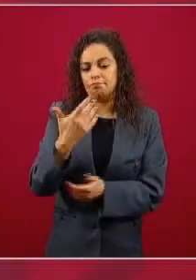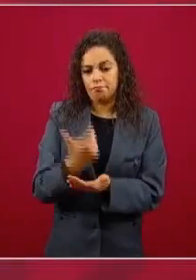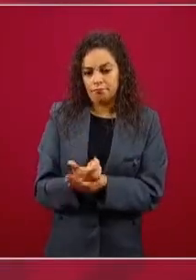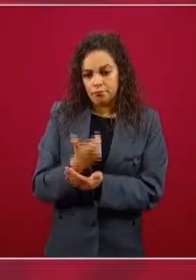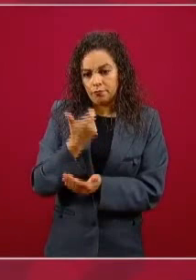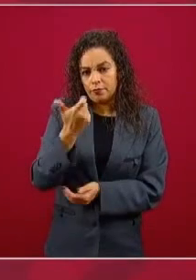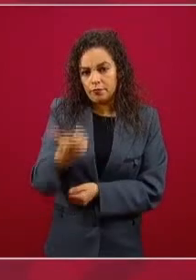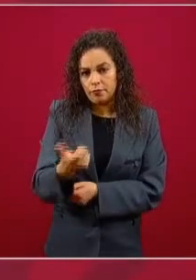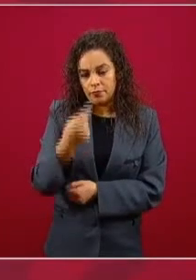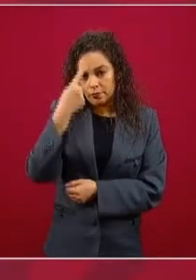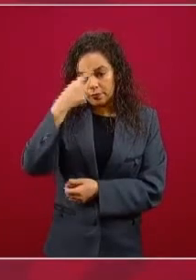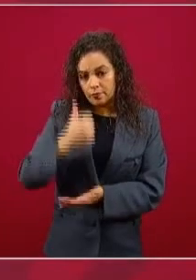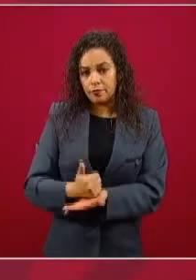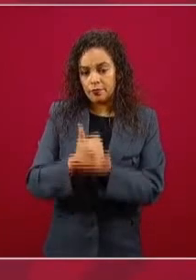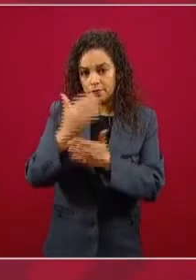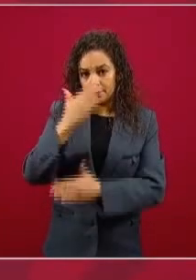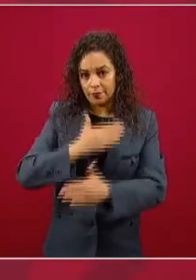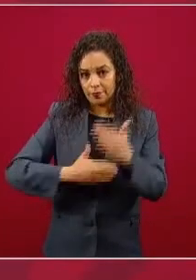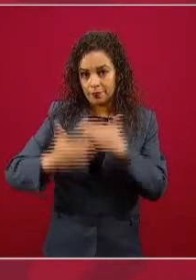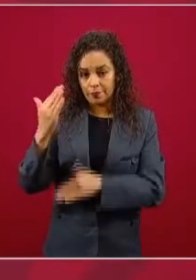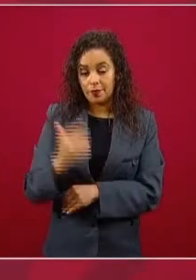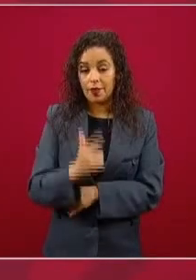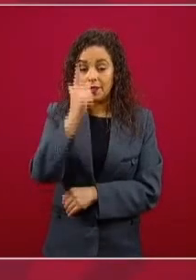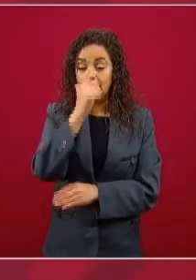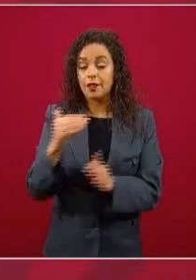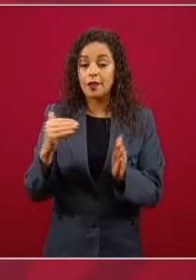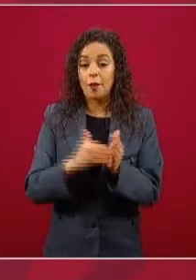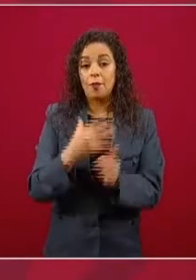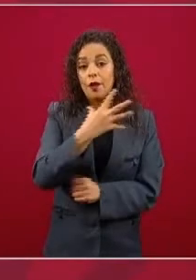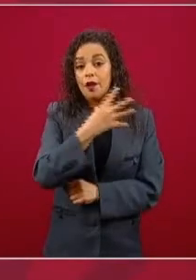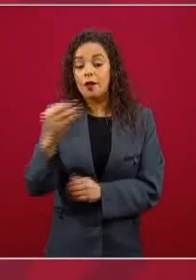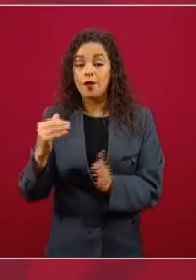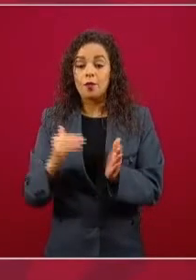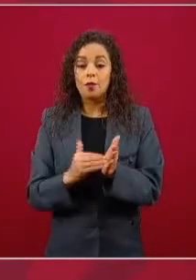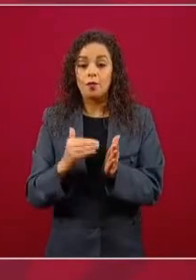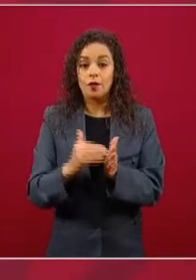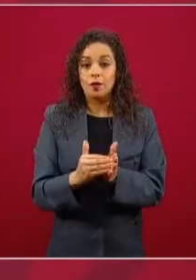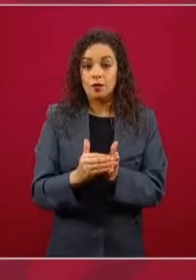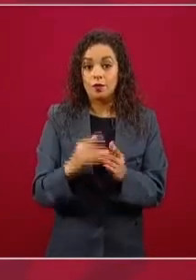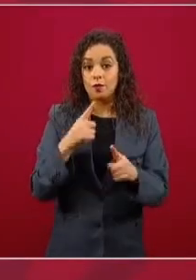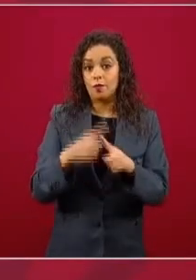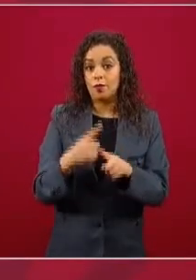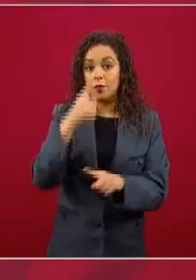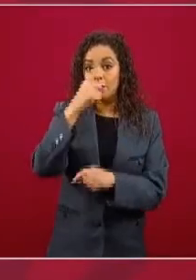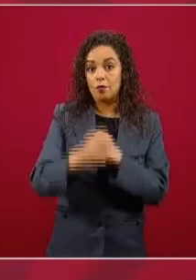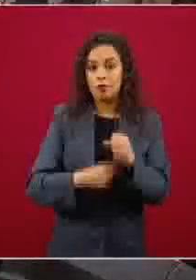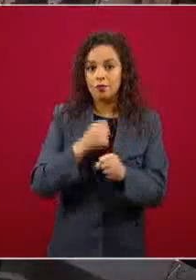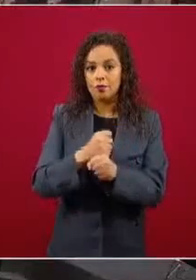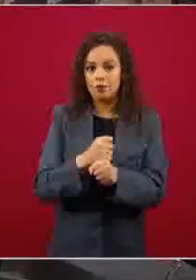es de 7,500 millones al año, casi los 8,000.